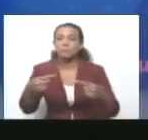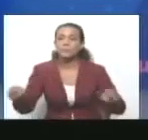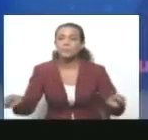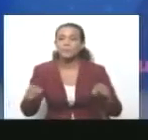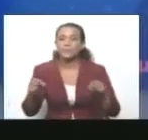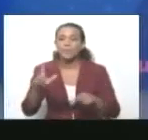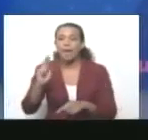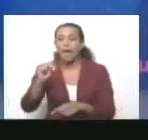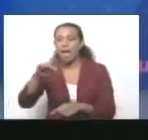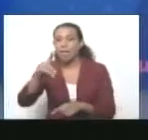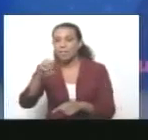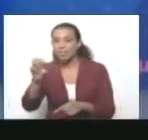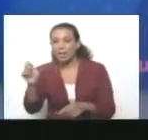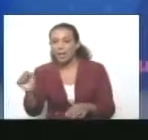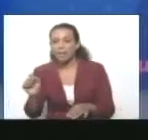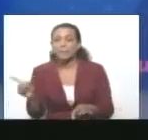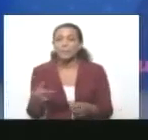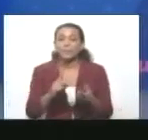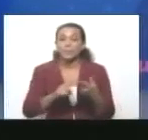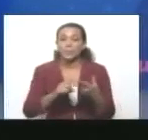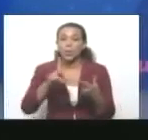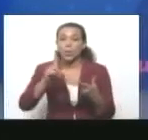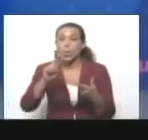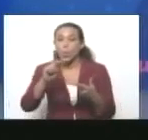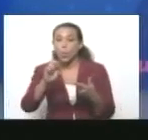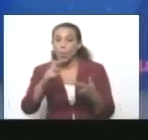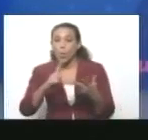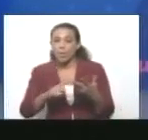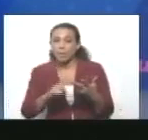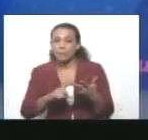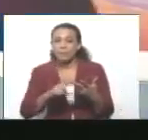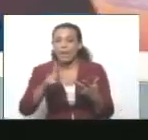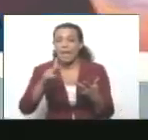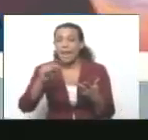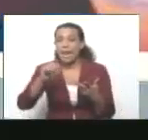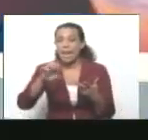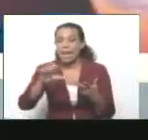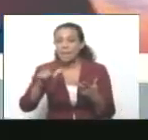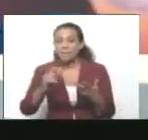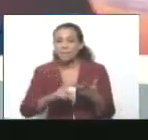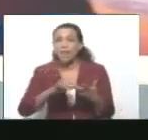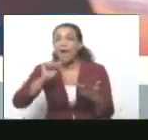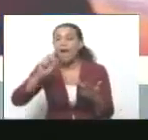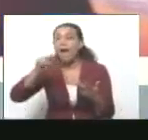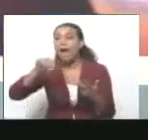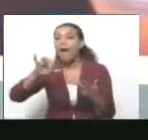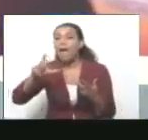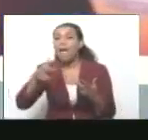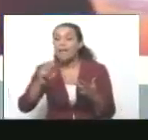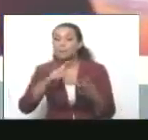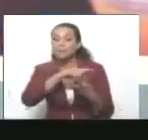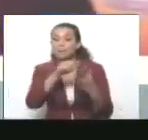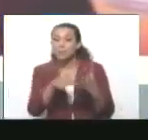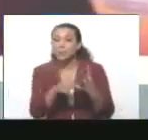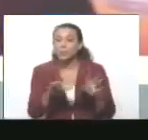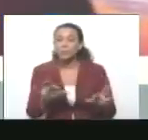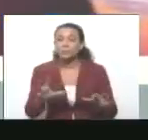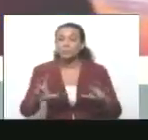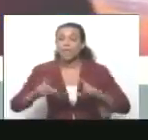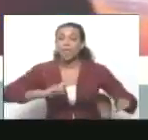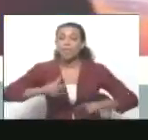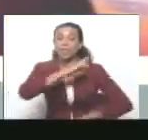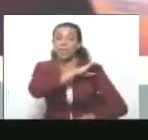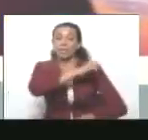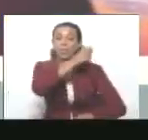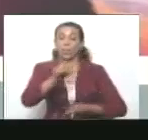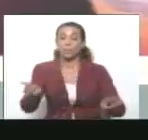Andrés Ascanio, Lourdes Sánchez, Lorena Lugo, Leinar Acosta, Ángel Linares e Iván Hernández. Bienvenido.